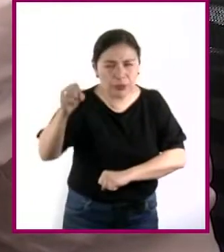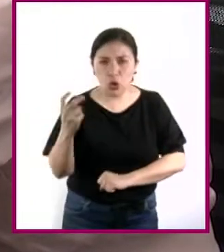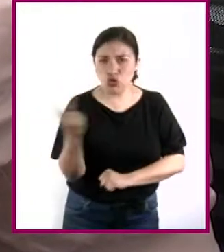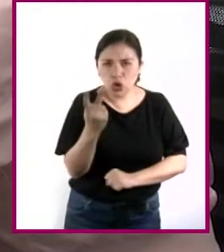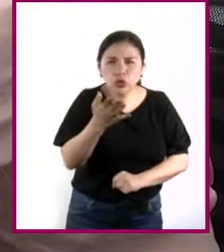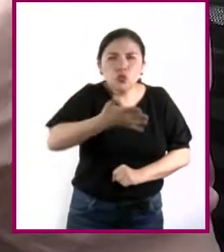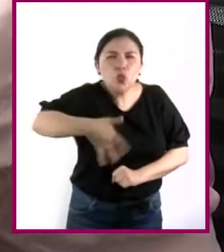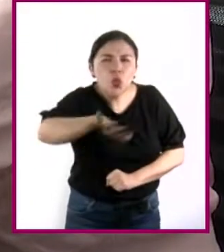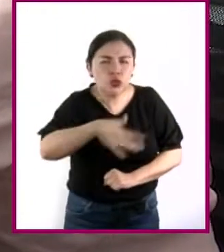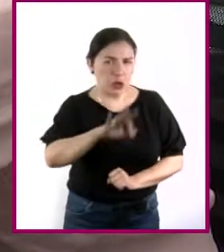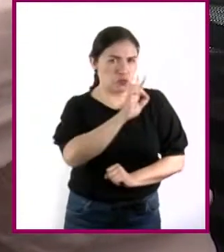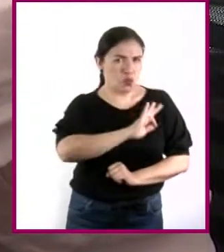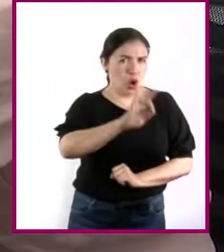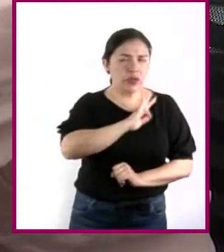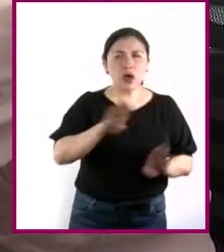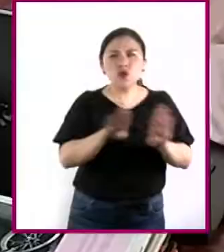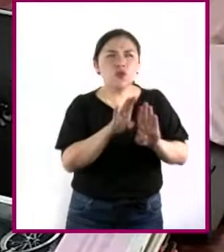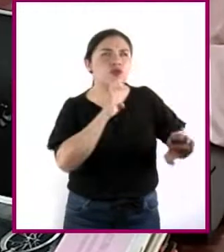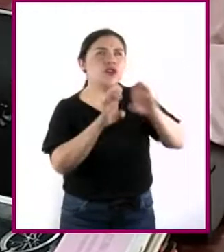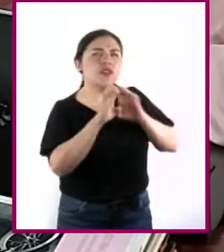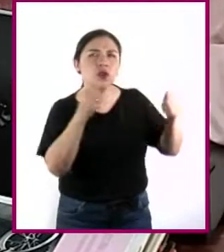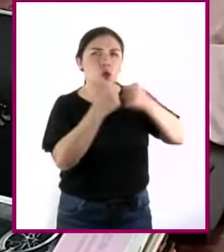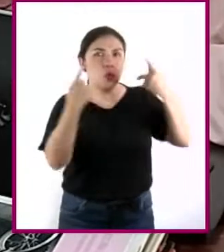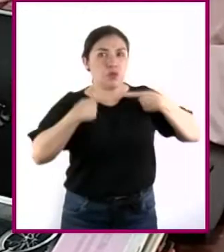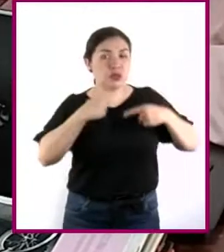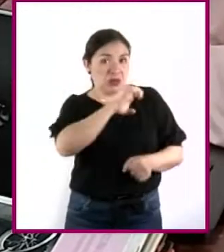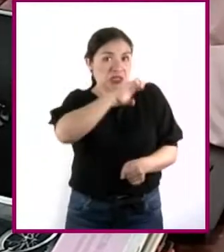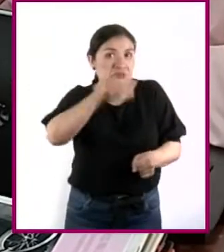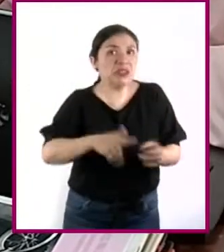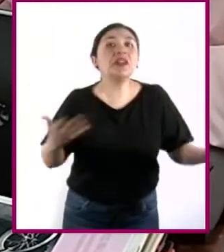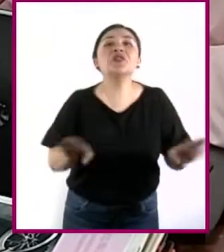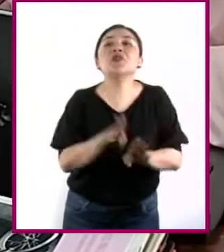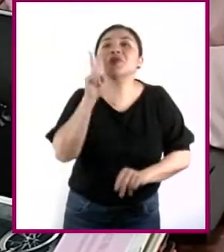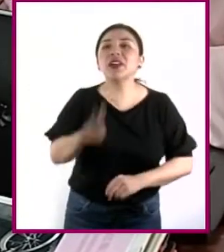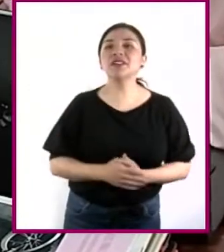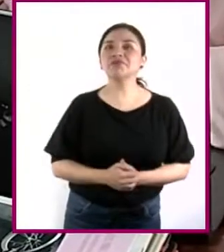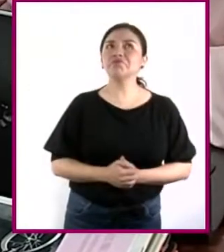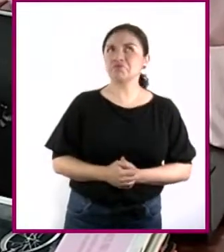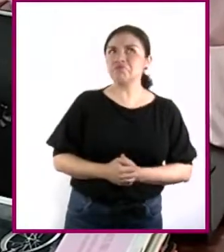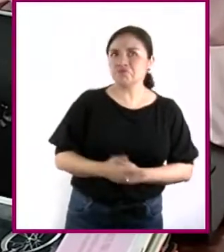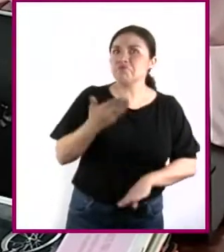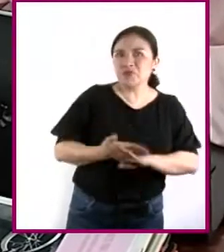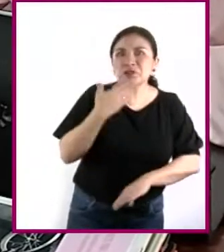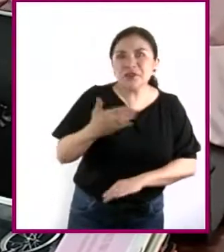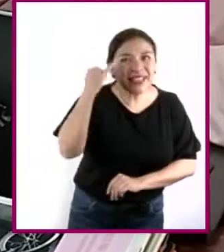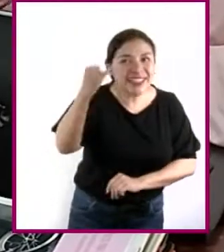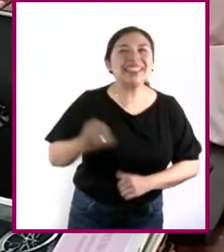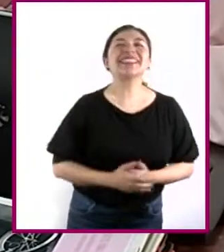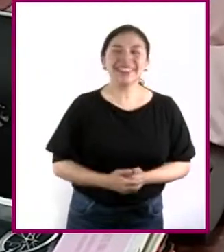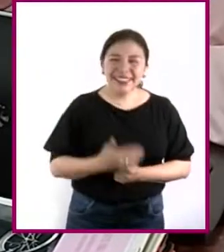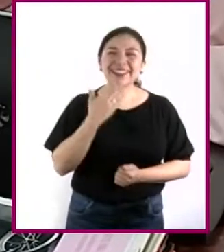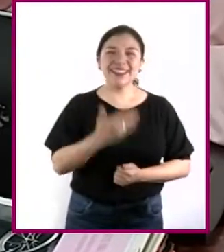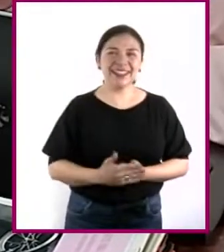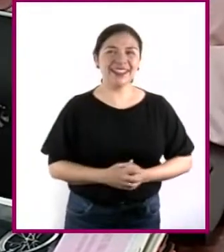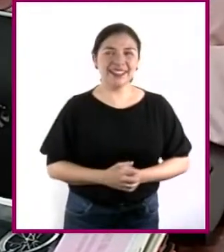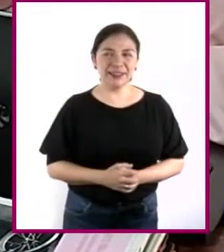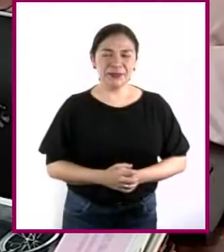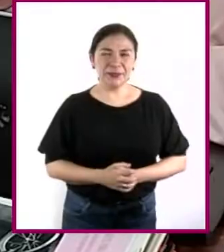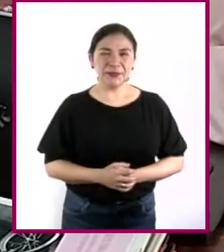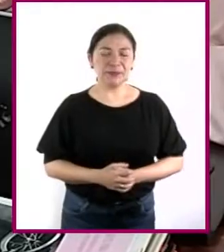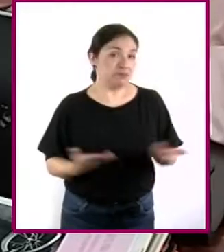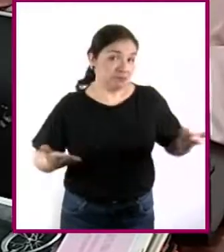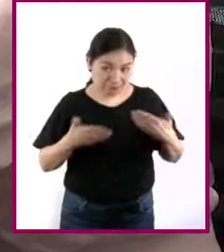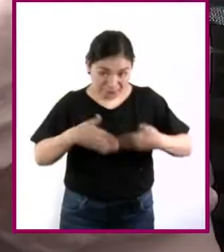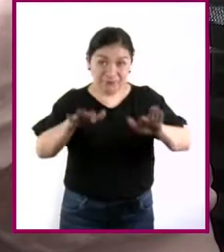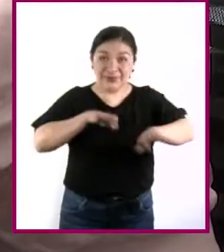la posibilidad de entrevistar a un especialista. ¿Cómo ven? Me parece muy bien. Perfecto. Pues